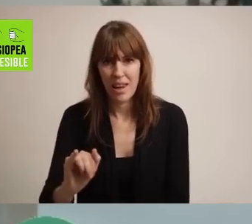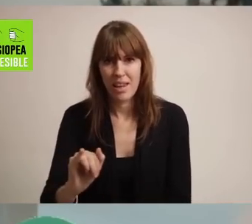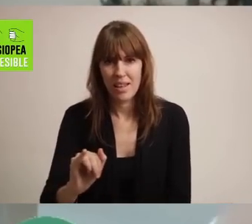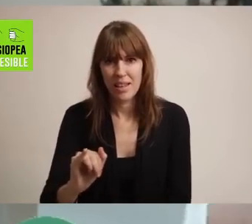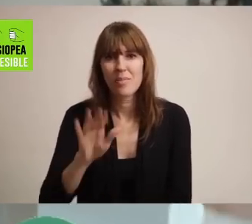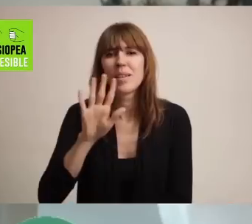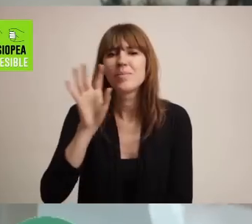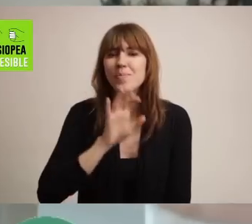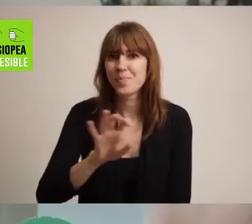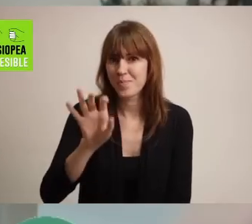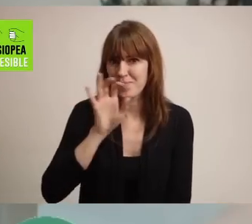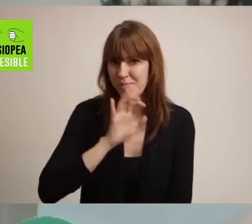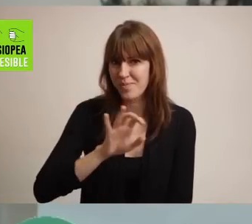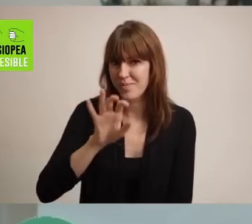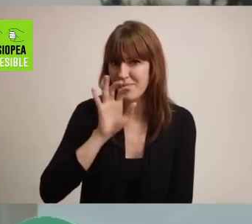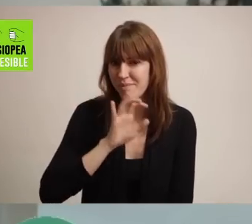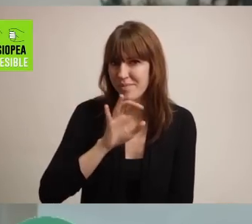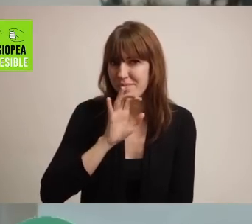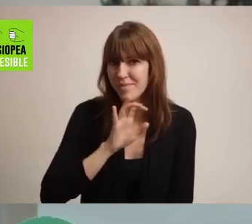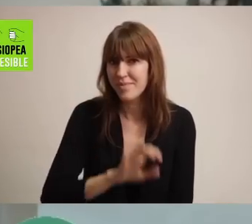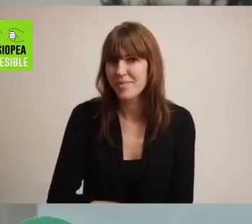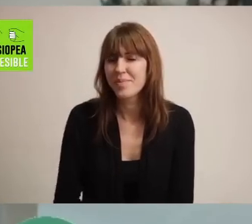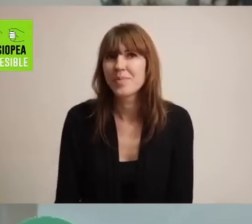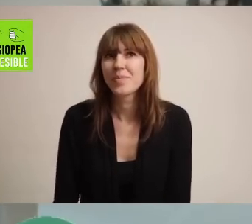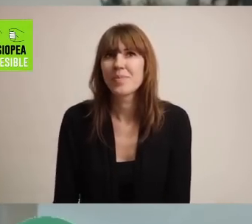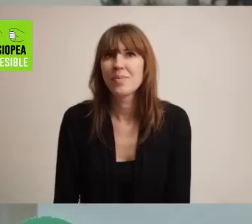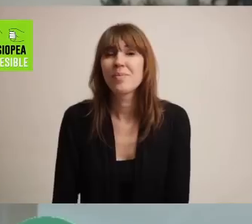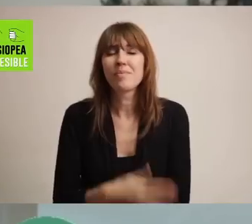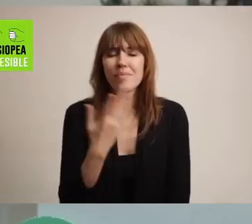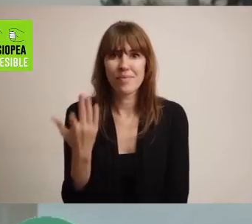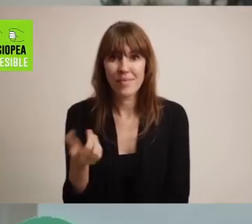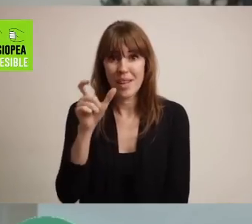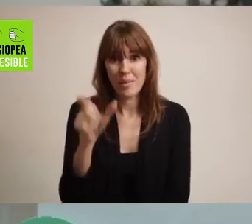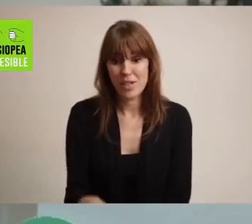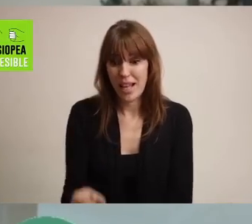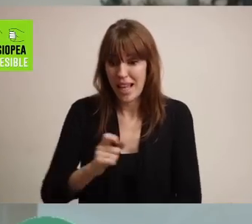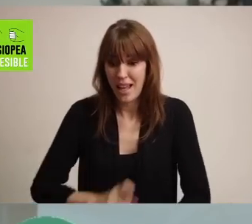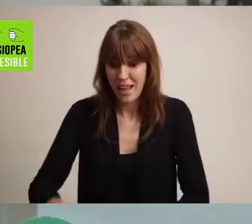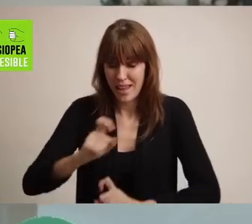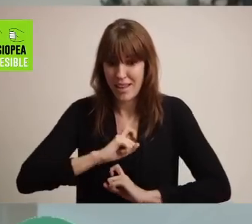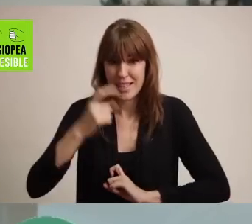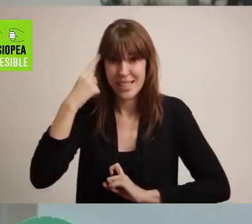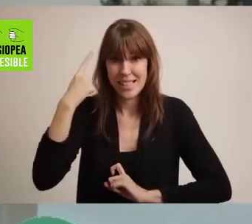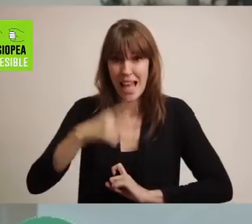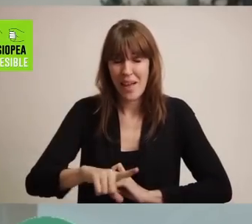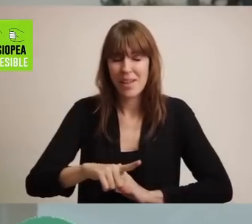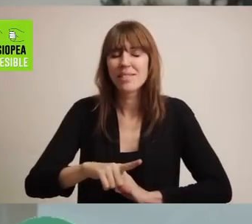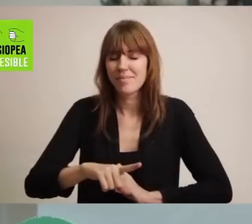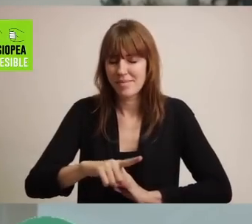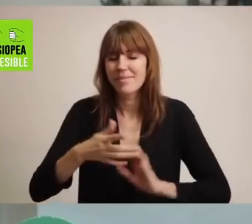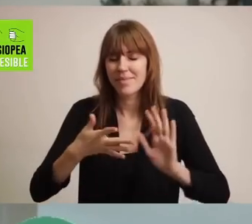Pero es curioso que el que más, mejor sabe recibir es porque mejor sabe